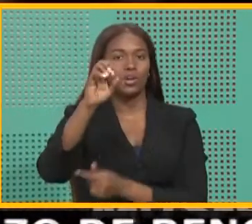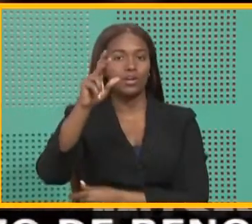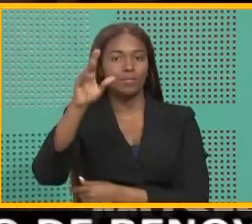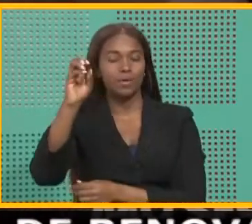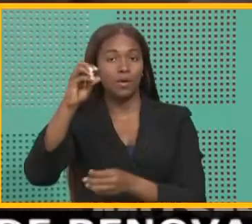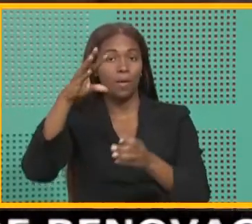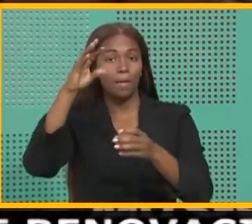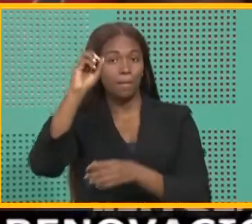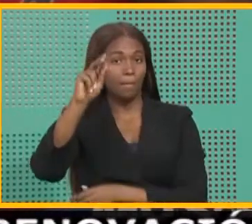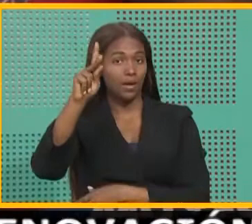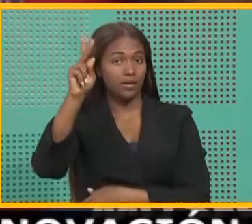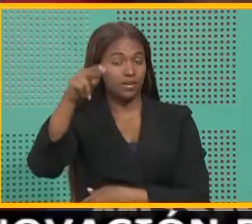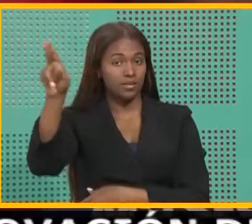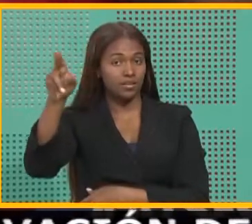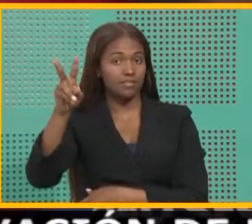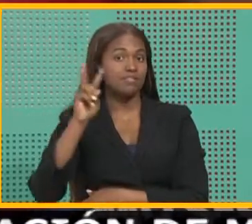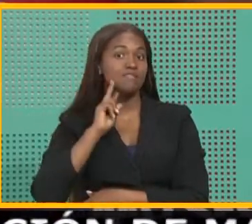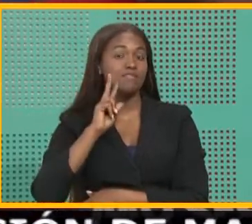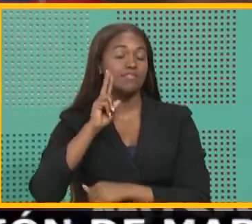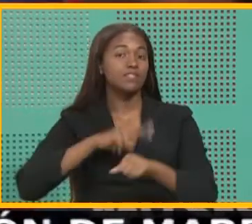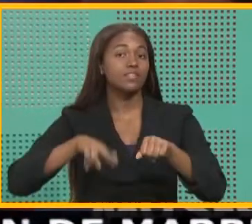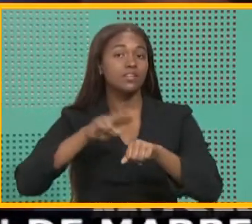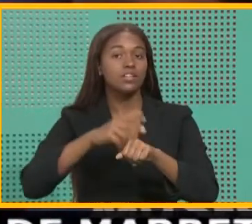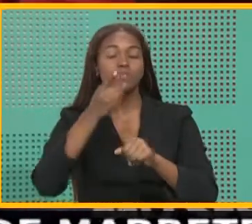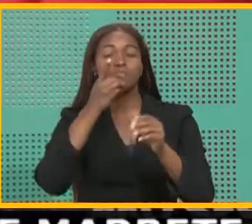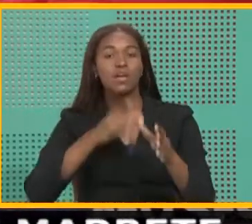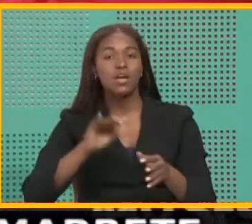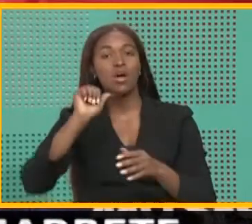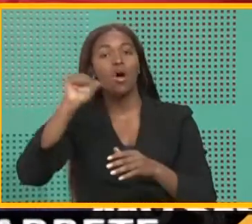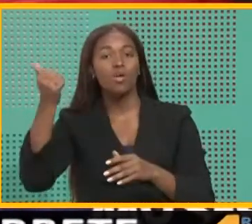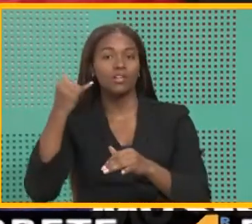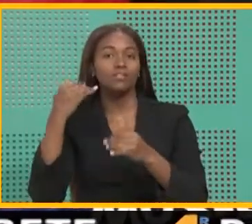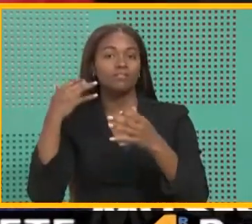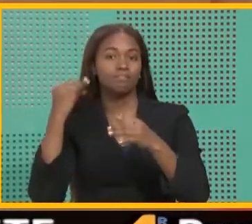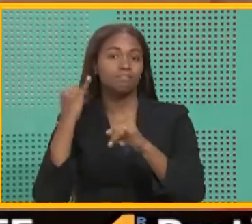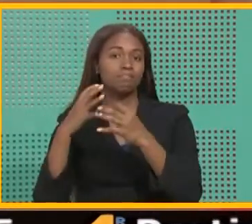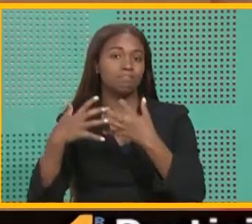de Reservas, Cervecería Nacional Dominicana y otras empresas.